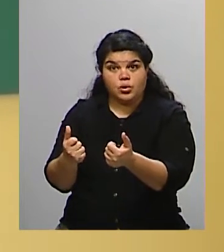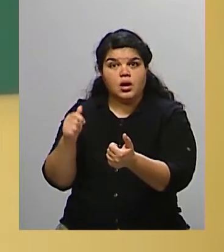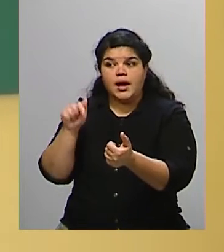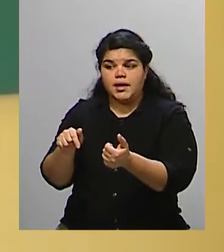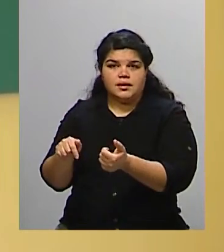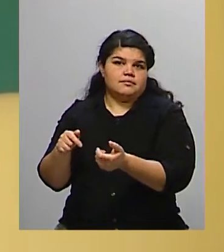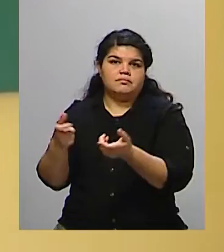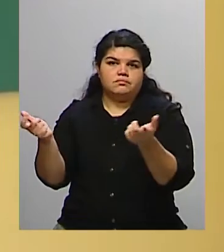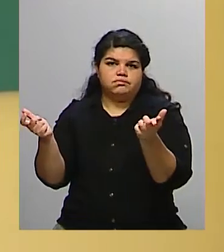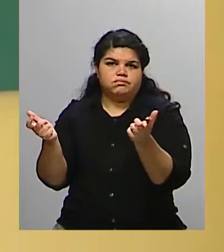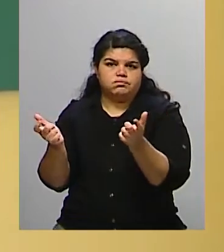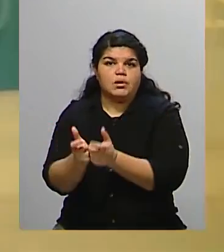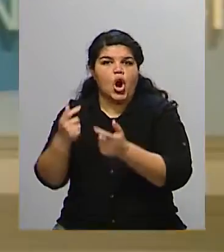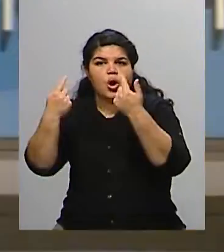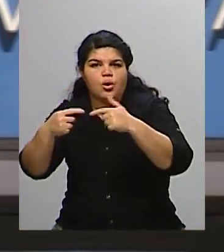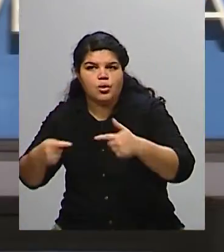salud es